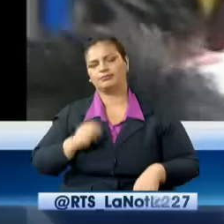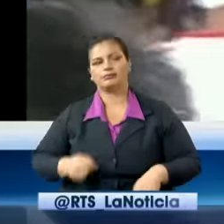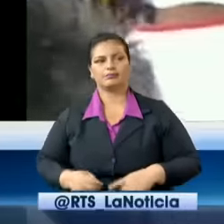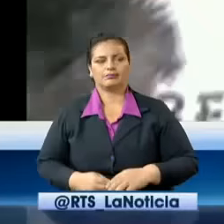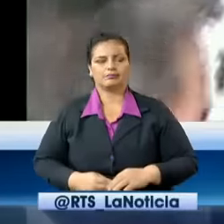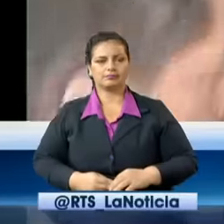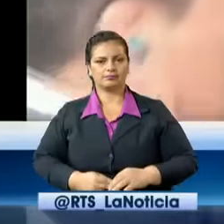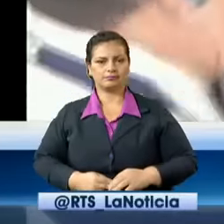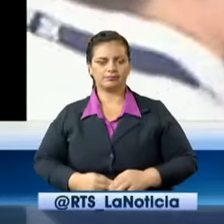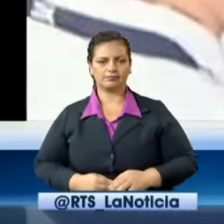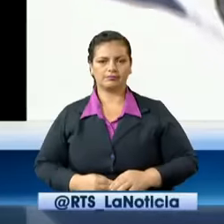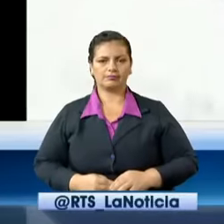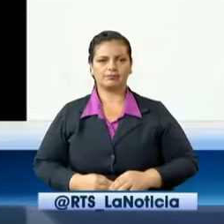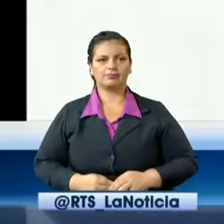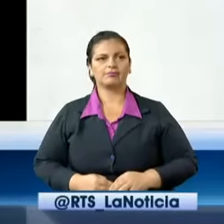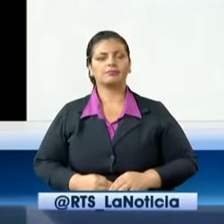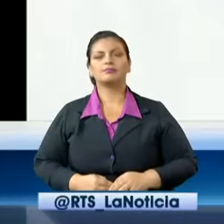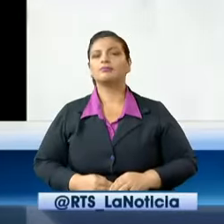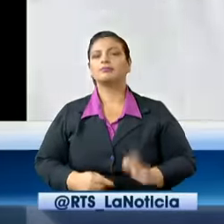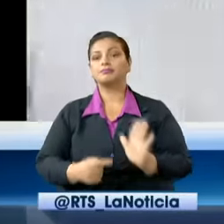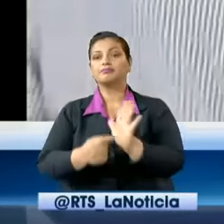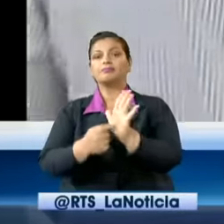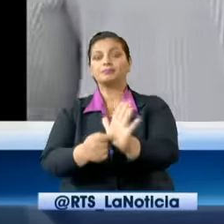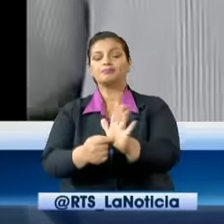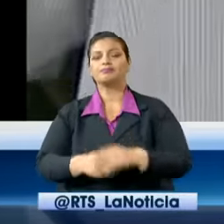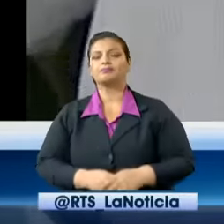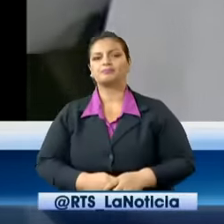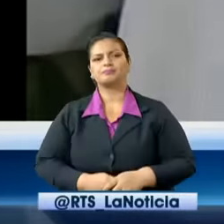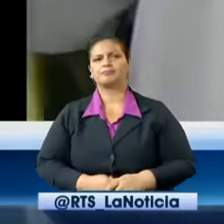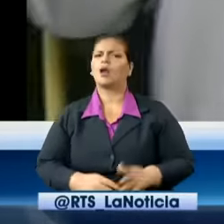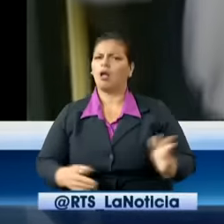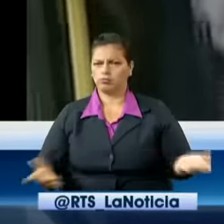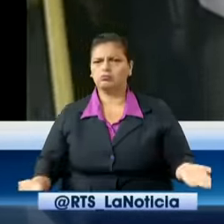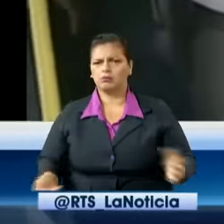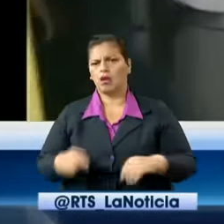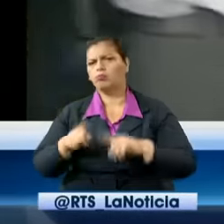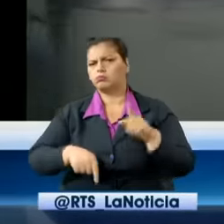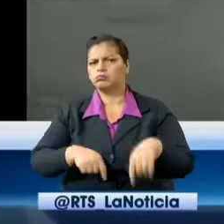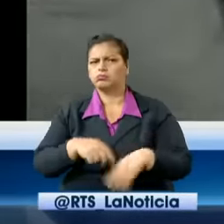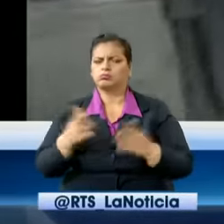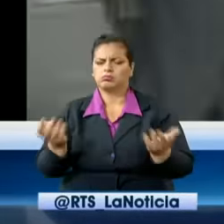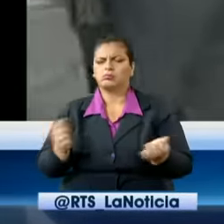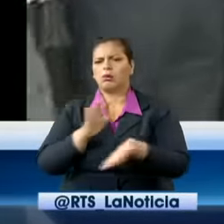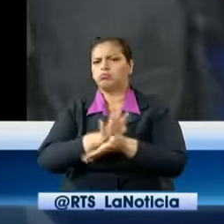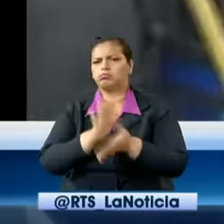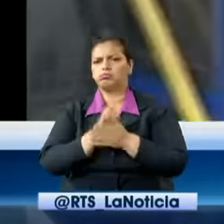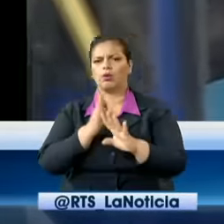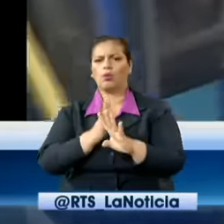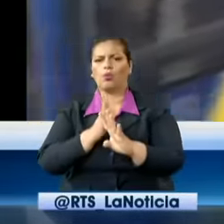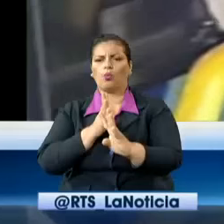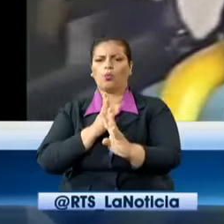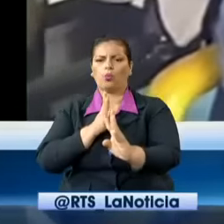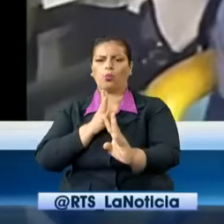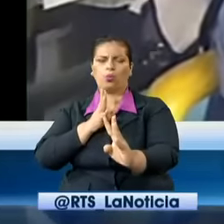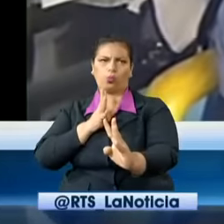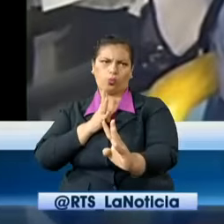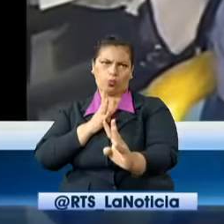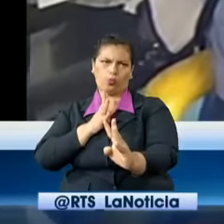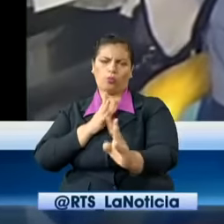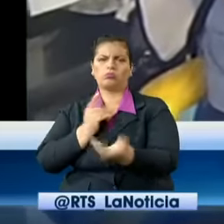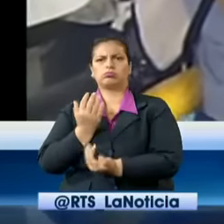paradas también. Por ejemplo, hay personas que aquí hacen la cola, como es debido. Sin embargo, aquí junto al vehículo no hay